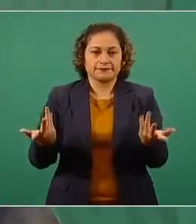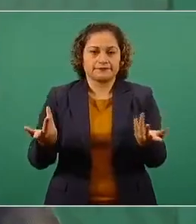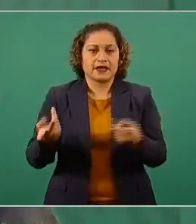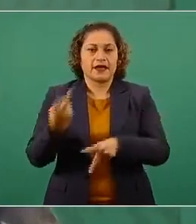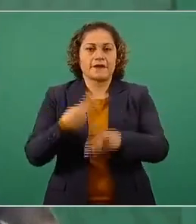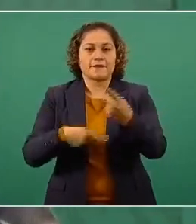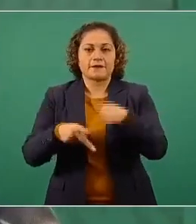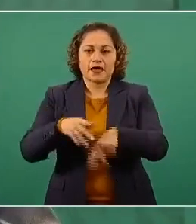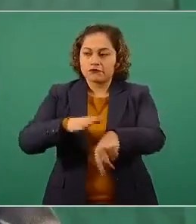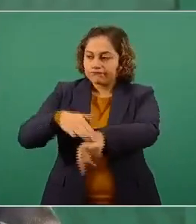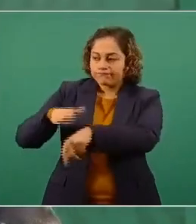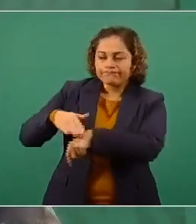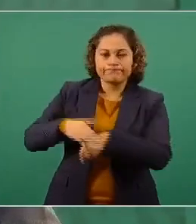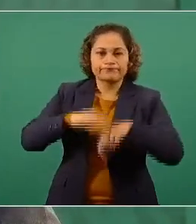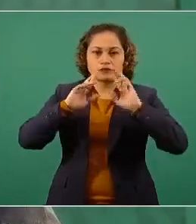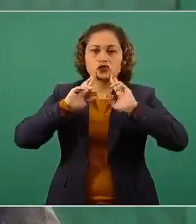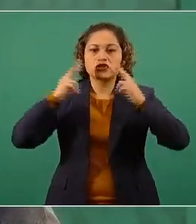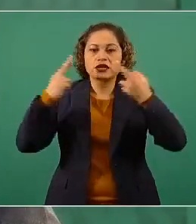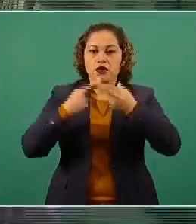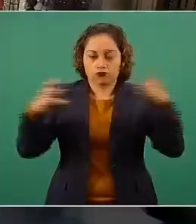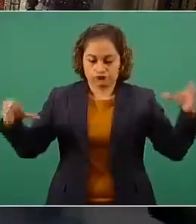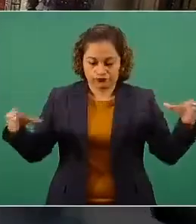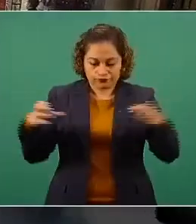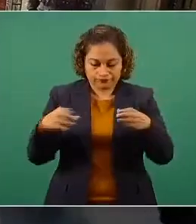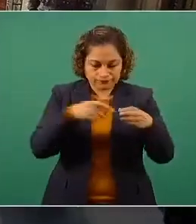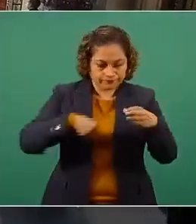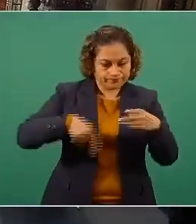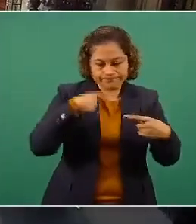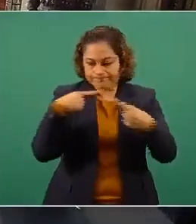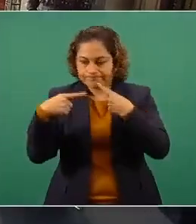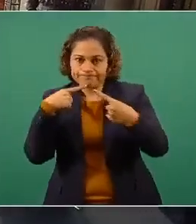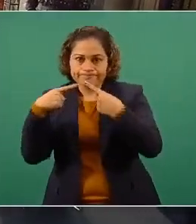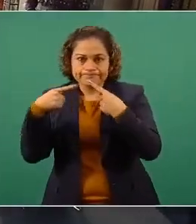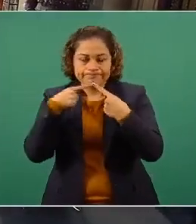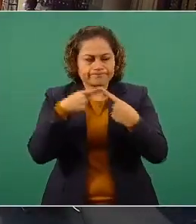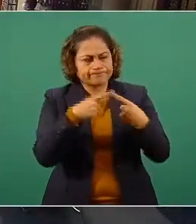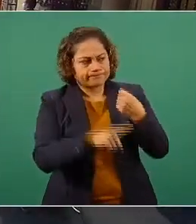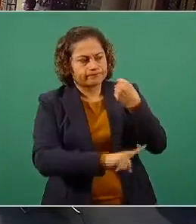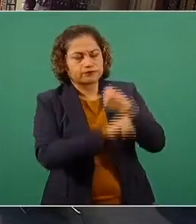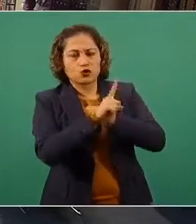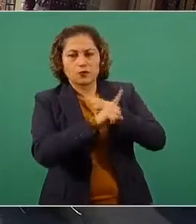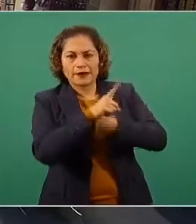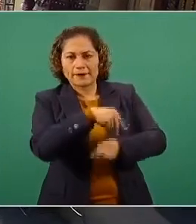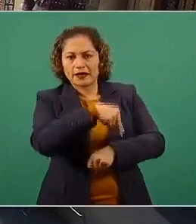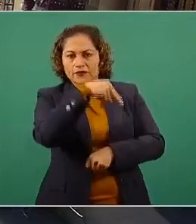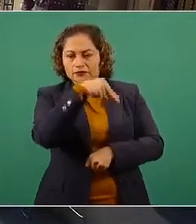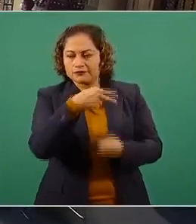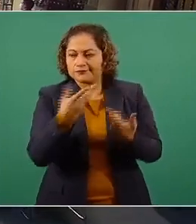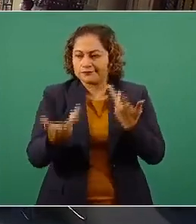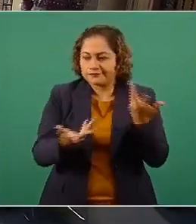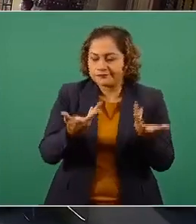a tomar la decisión de cómo enfrentar el problema,